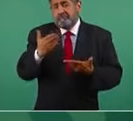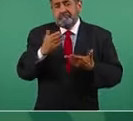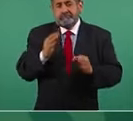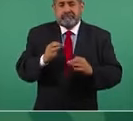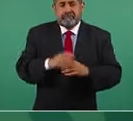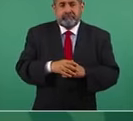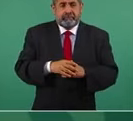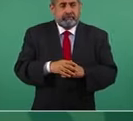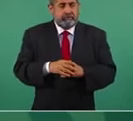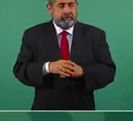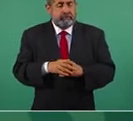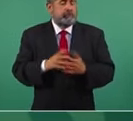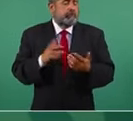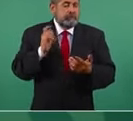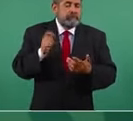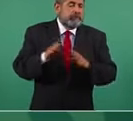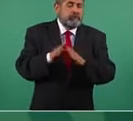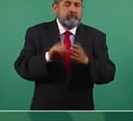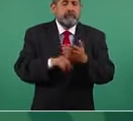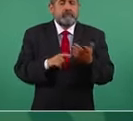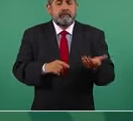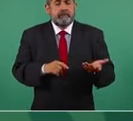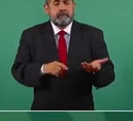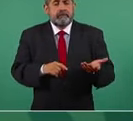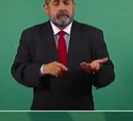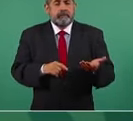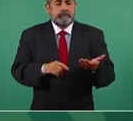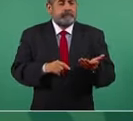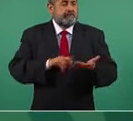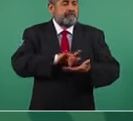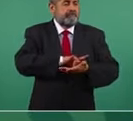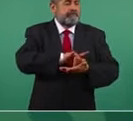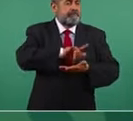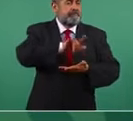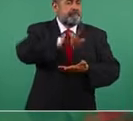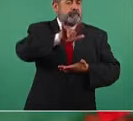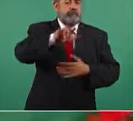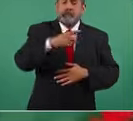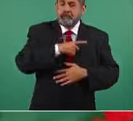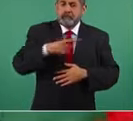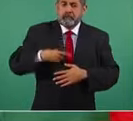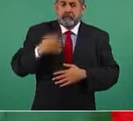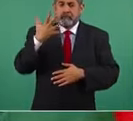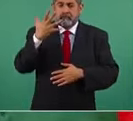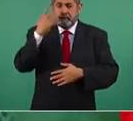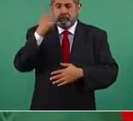y se justifique en promedio 5 horas.